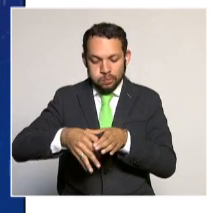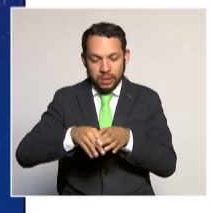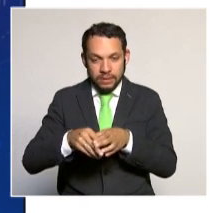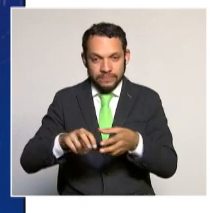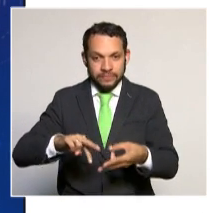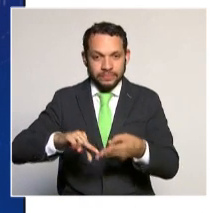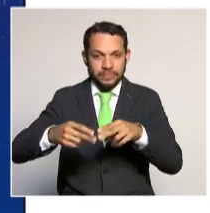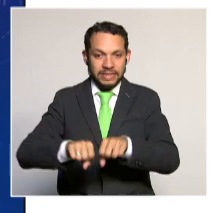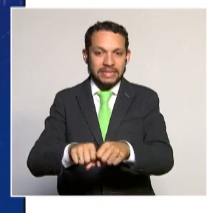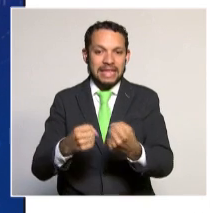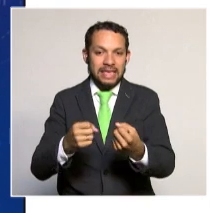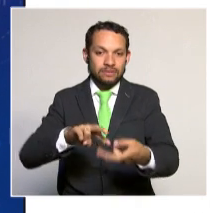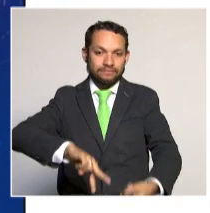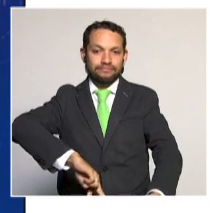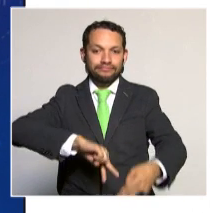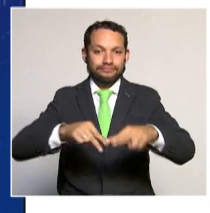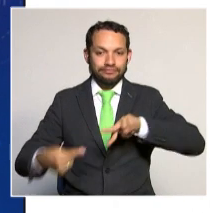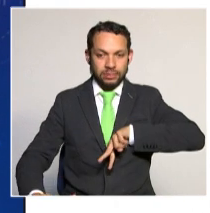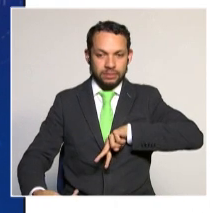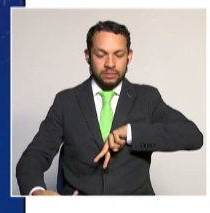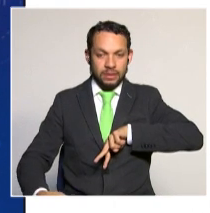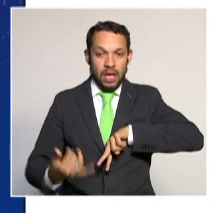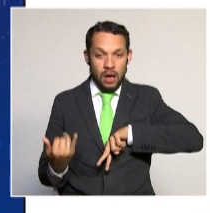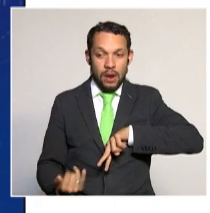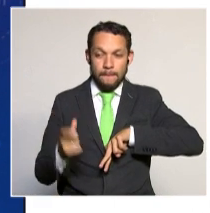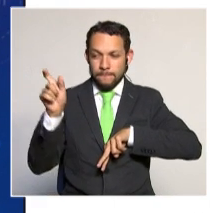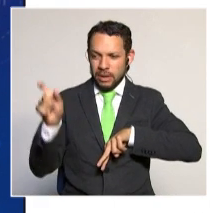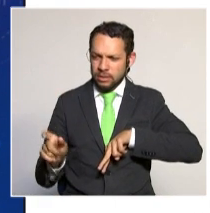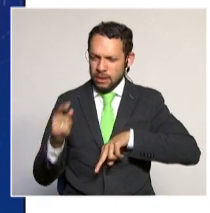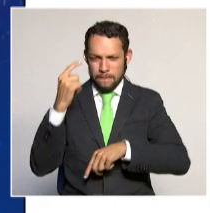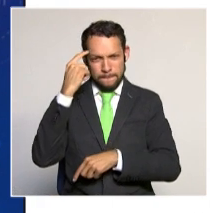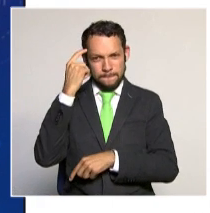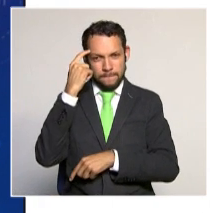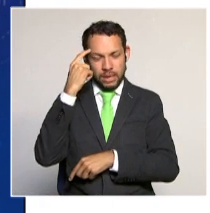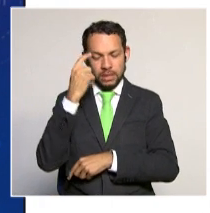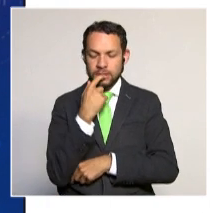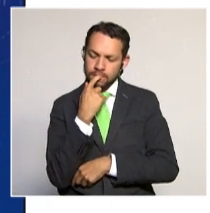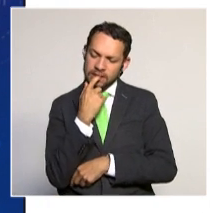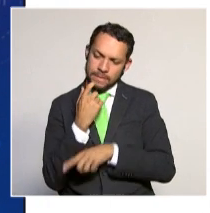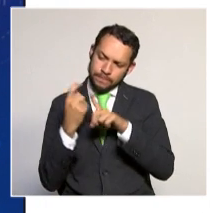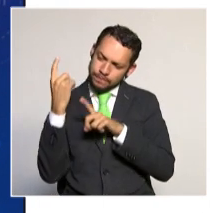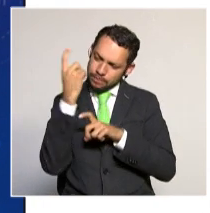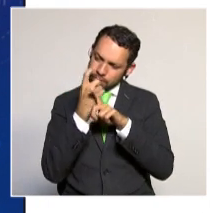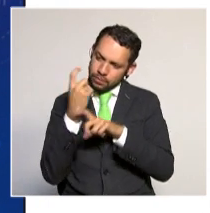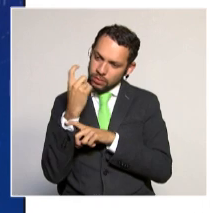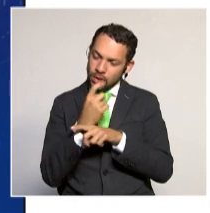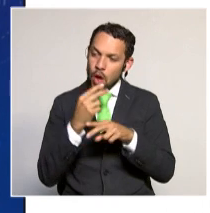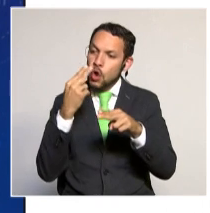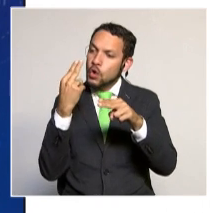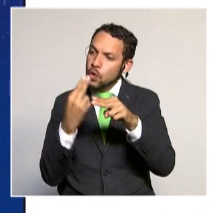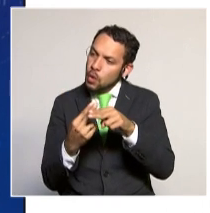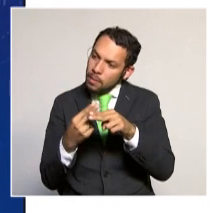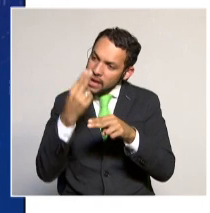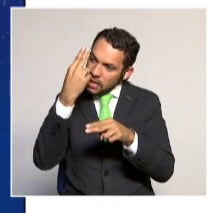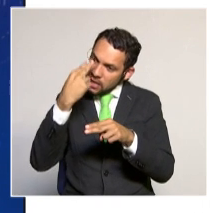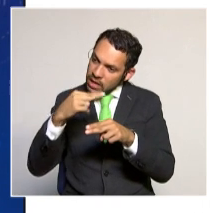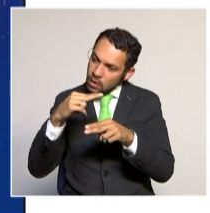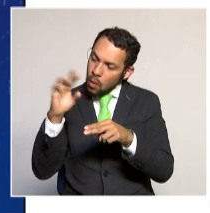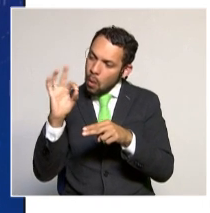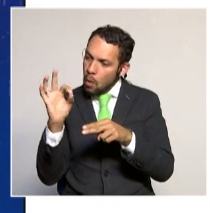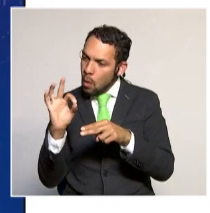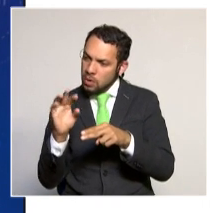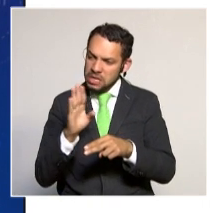información nerviosa. Por lo tanto, si la persona está pensando en un análisis, en el nombre de mis hijos, en quién soy yo,